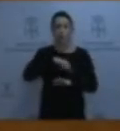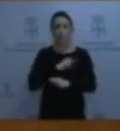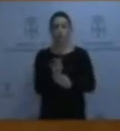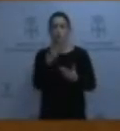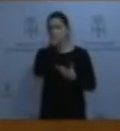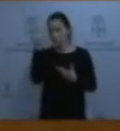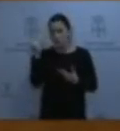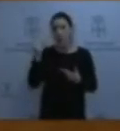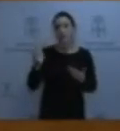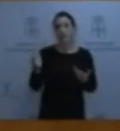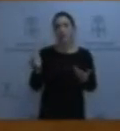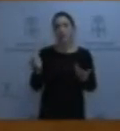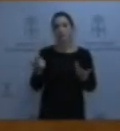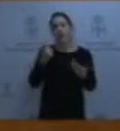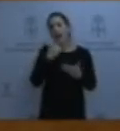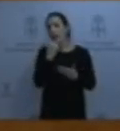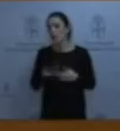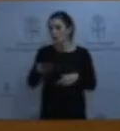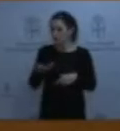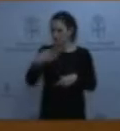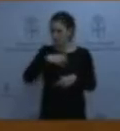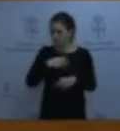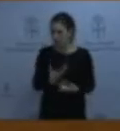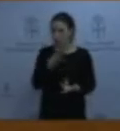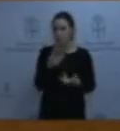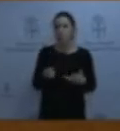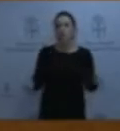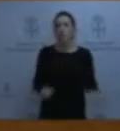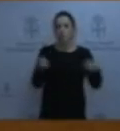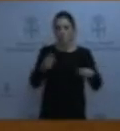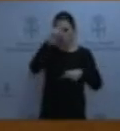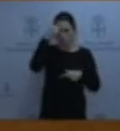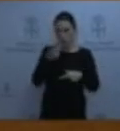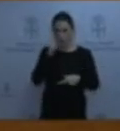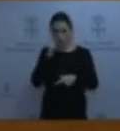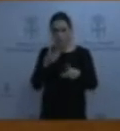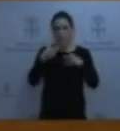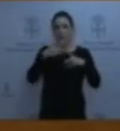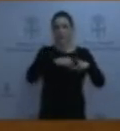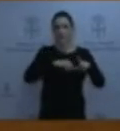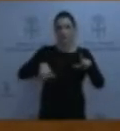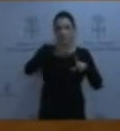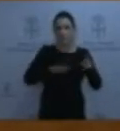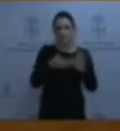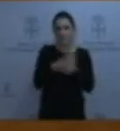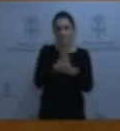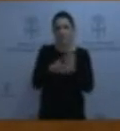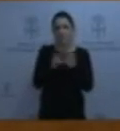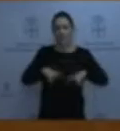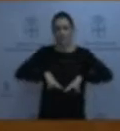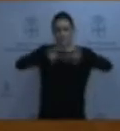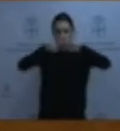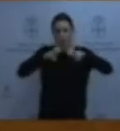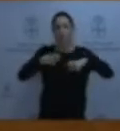para recalcar algo que para nosotras es vital. La promoción cultural y turística de nuestro país pasa por el fortalecimiento de nuestra investigación